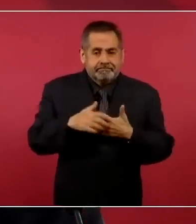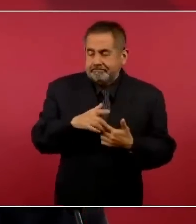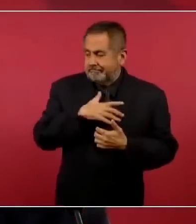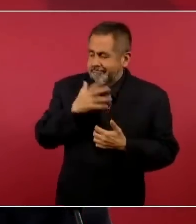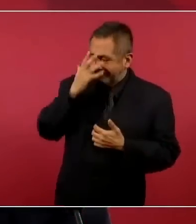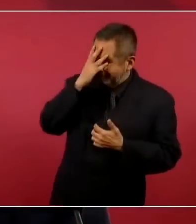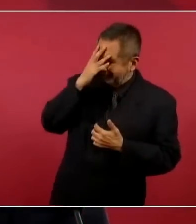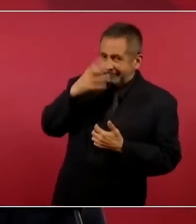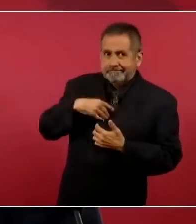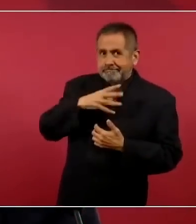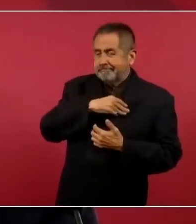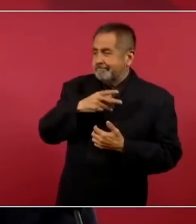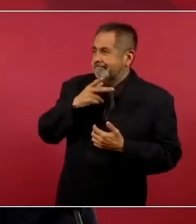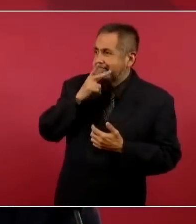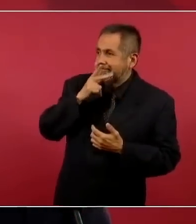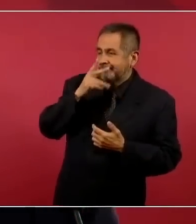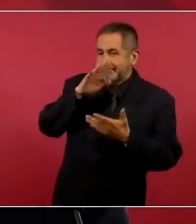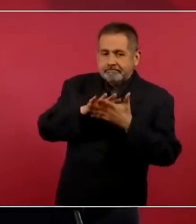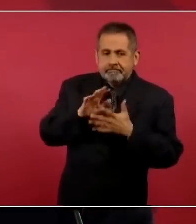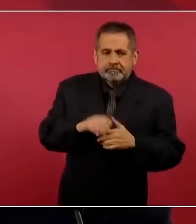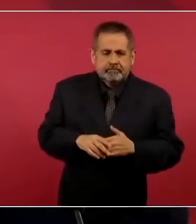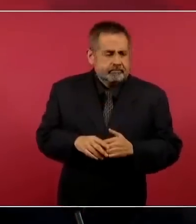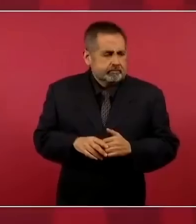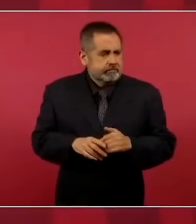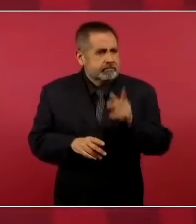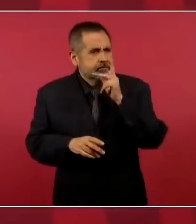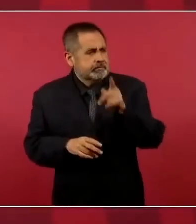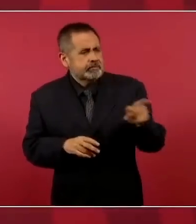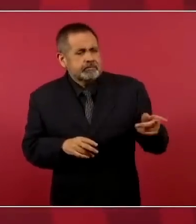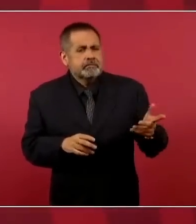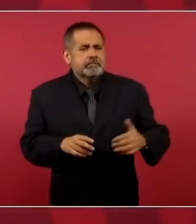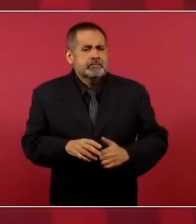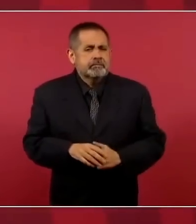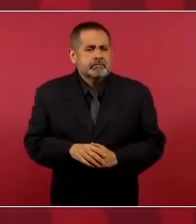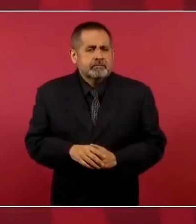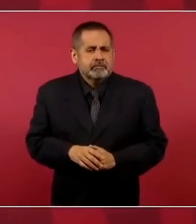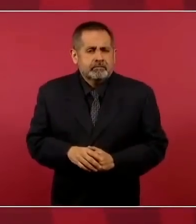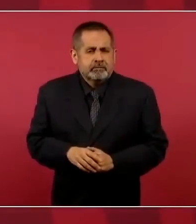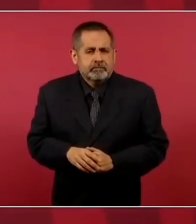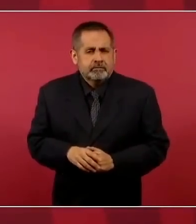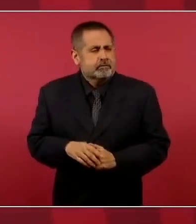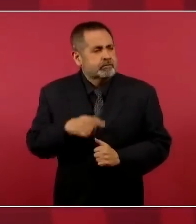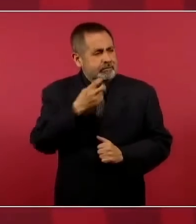apenadísimo, ¿no? Y le digo al papá, oiga, eso yo